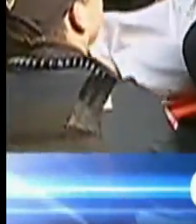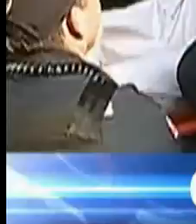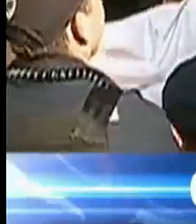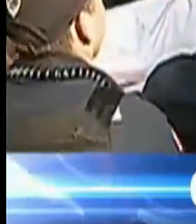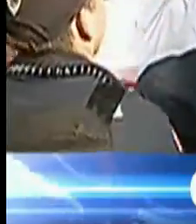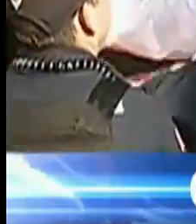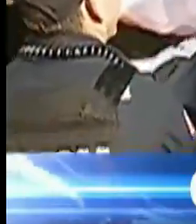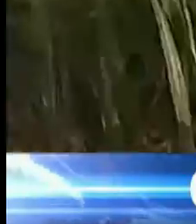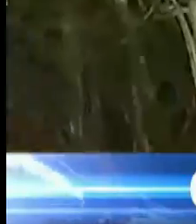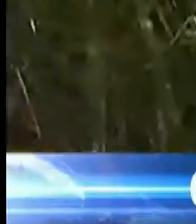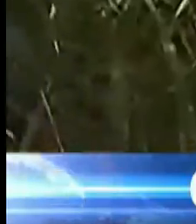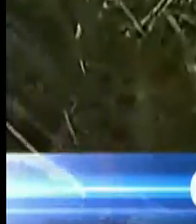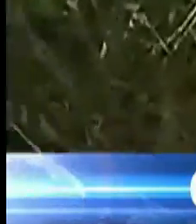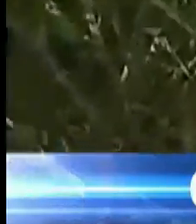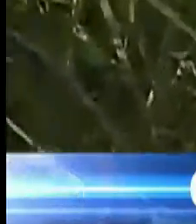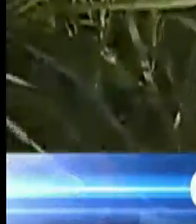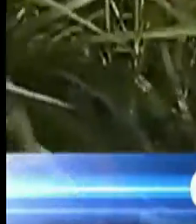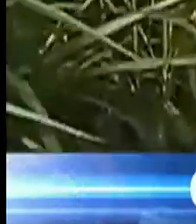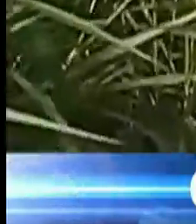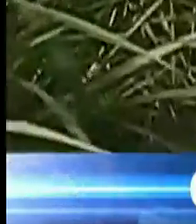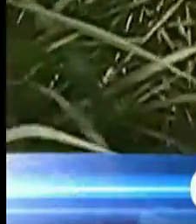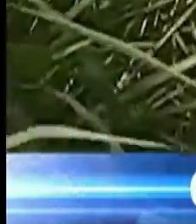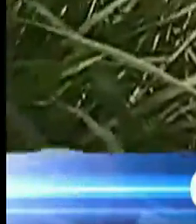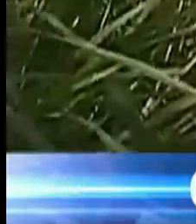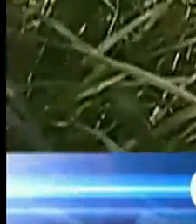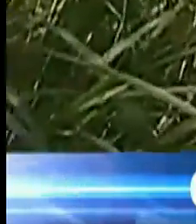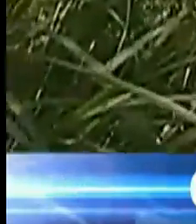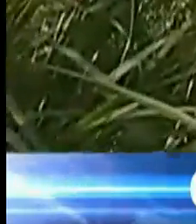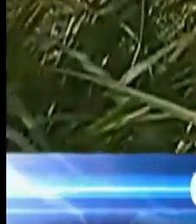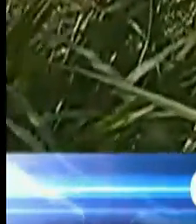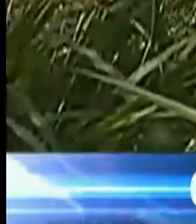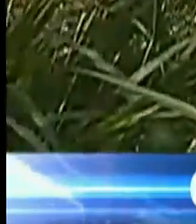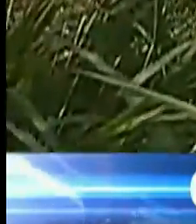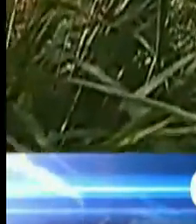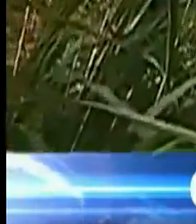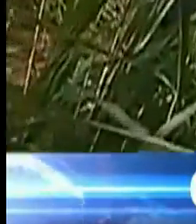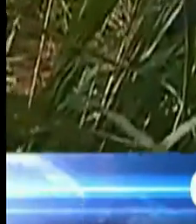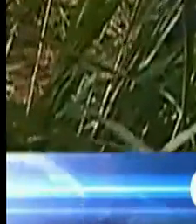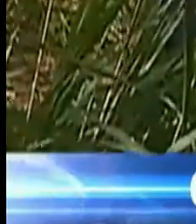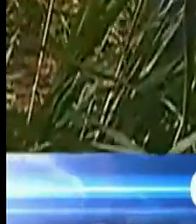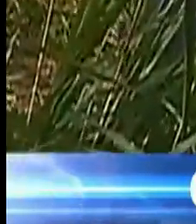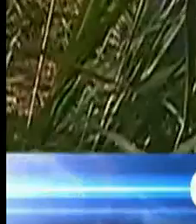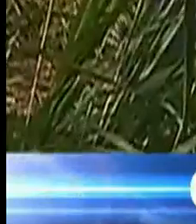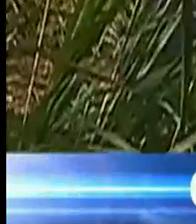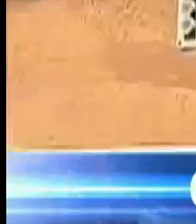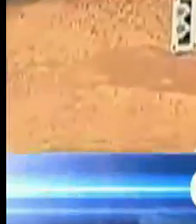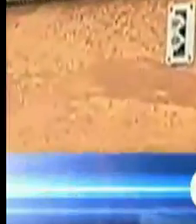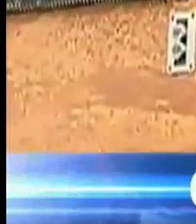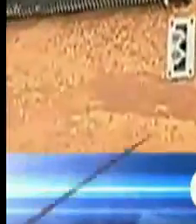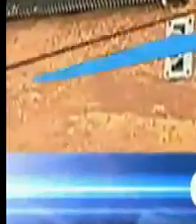empieza la noticia, emisión estelar.